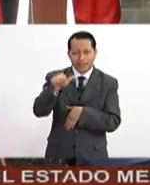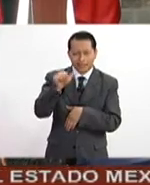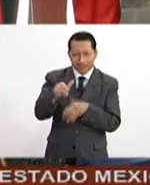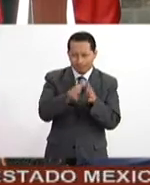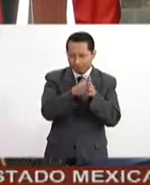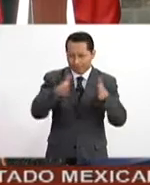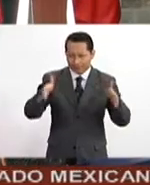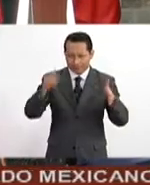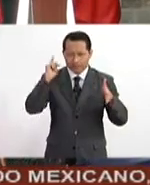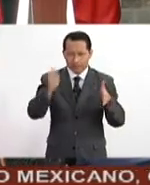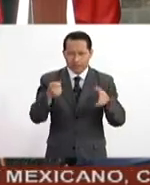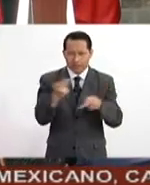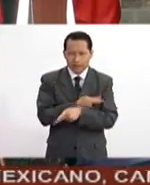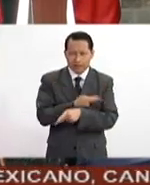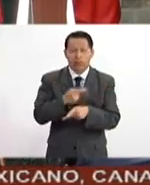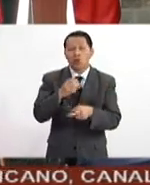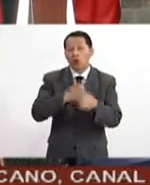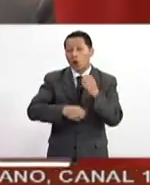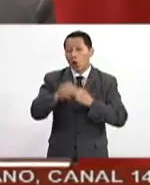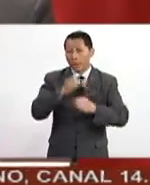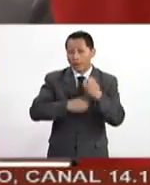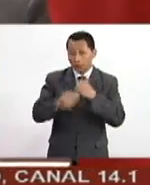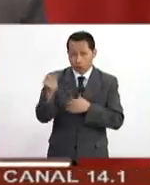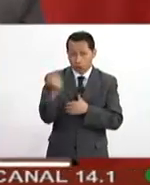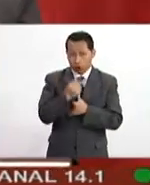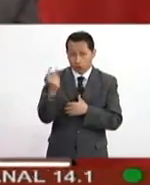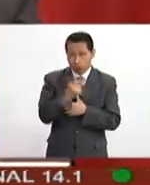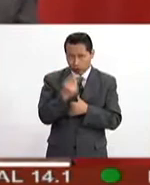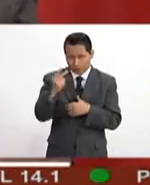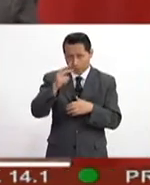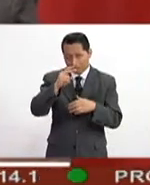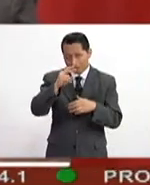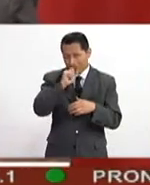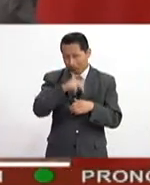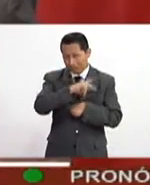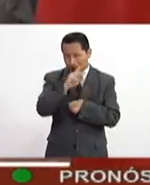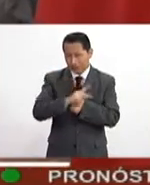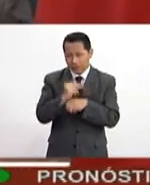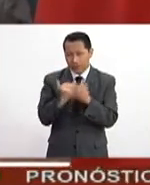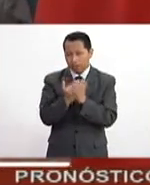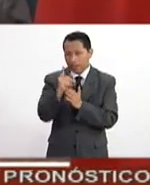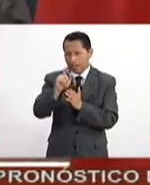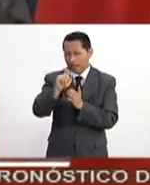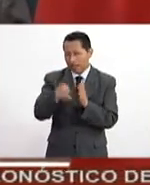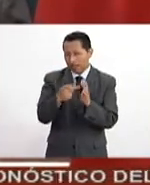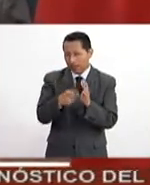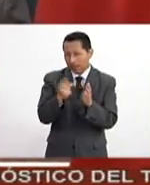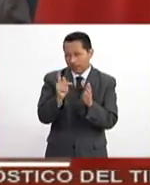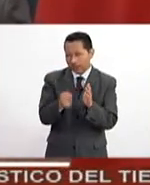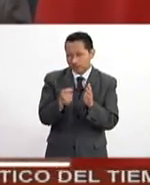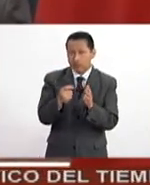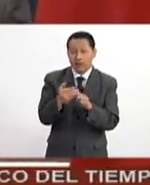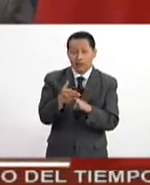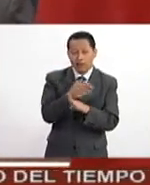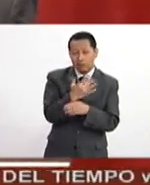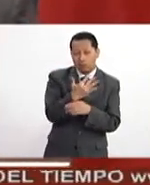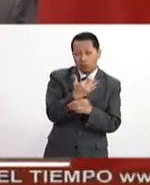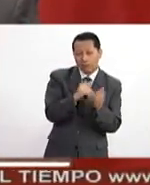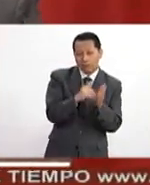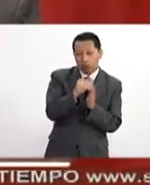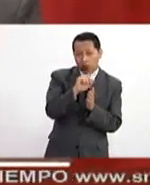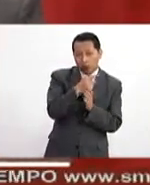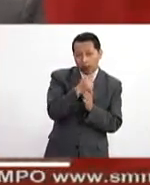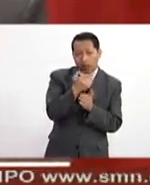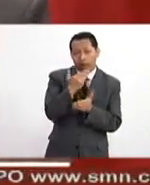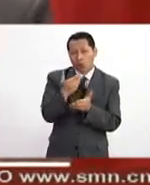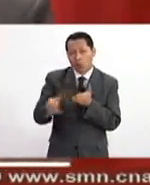comercio bilateral creció en 20 veces, al pasar de apenas $50 millones a más de